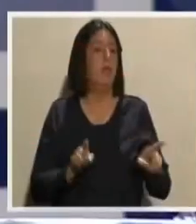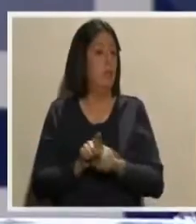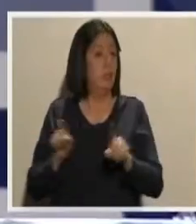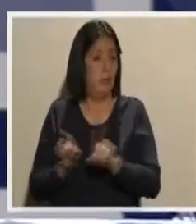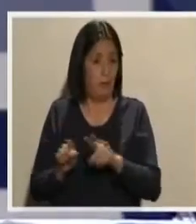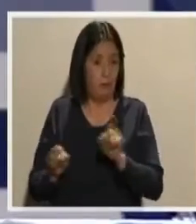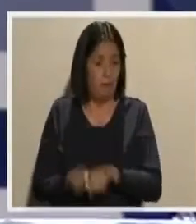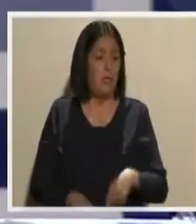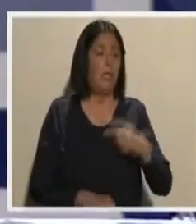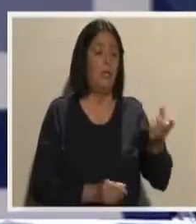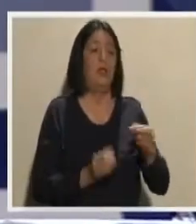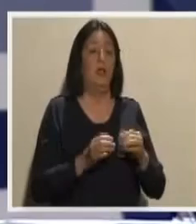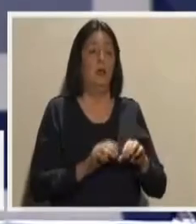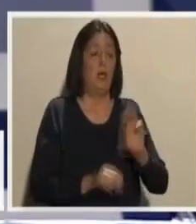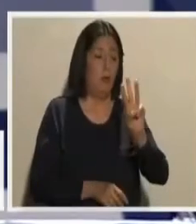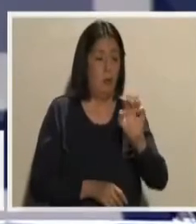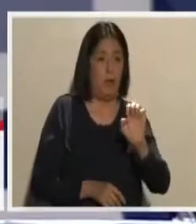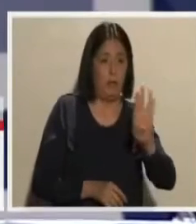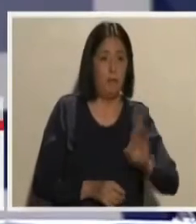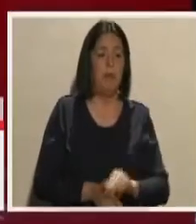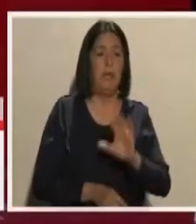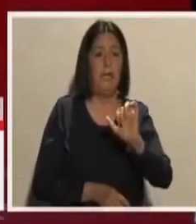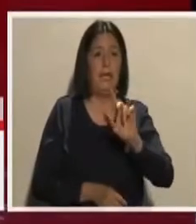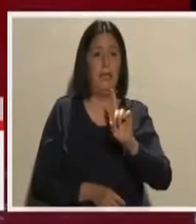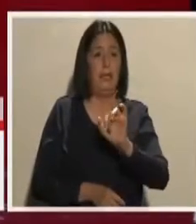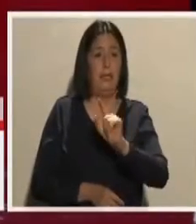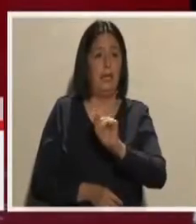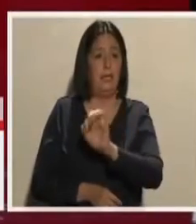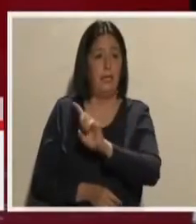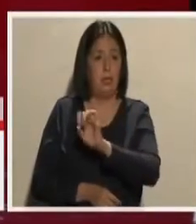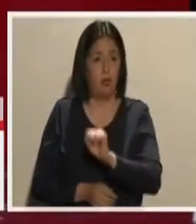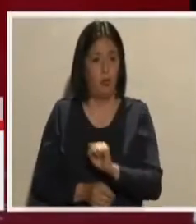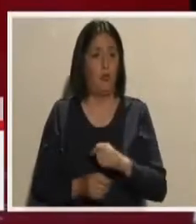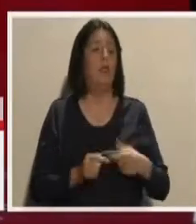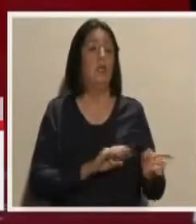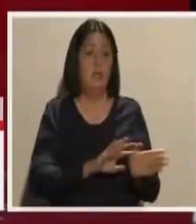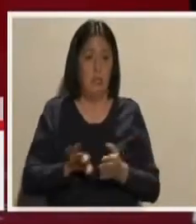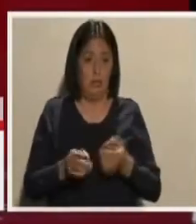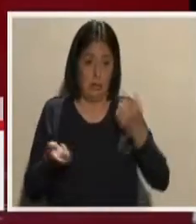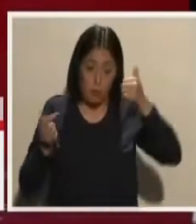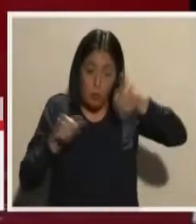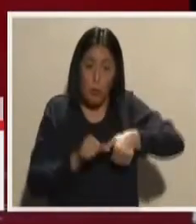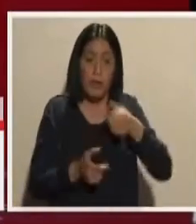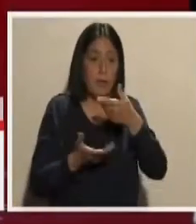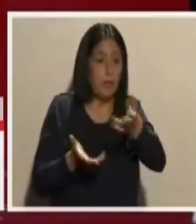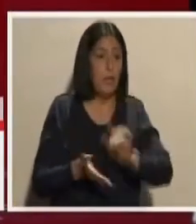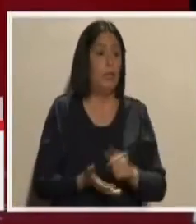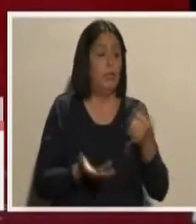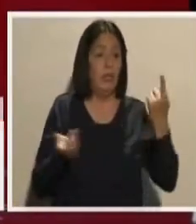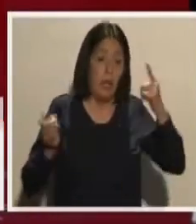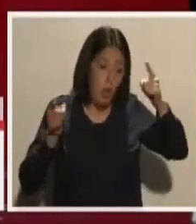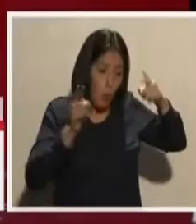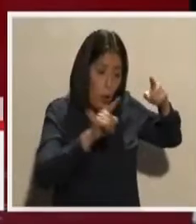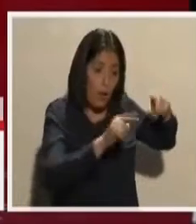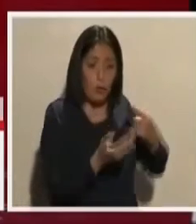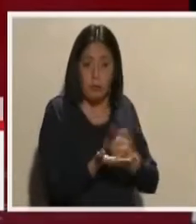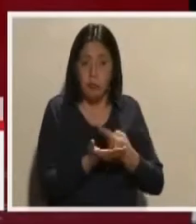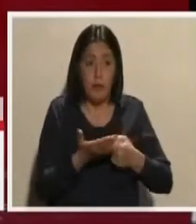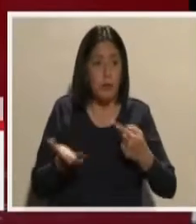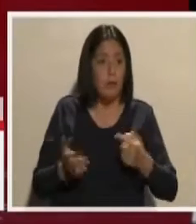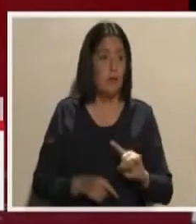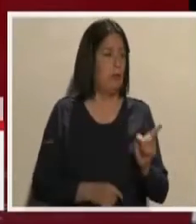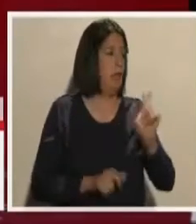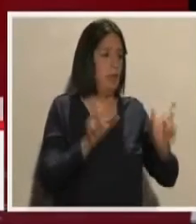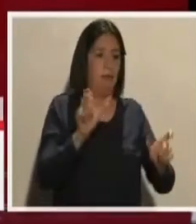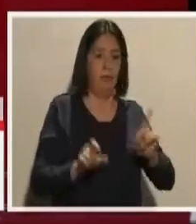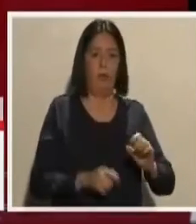página candidatazos.p. Se recuerda que, según lo acordado en este debate con los partidos políticos, los participantes no deben